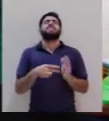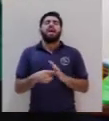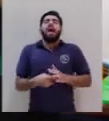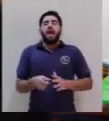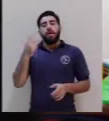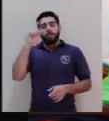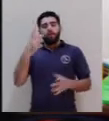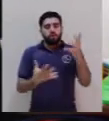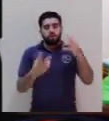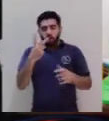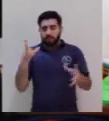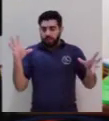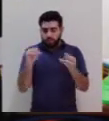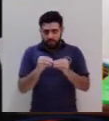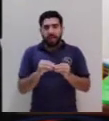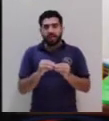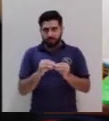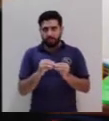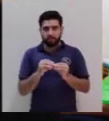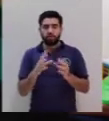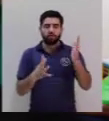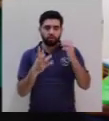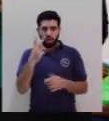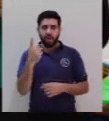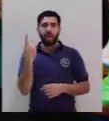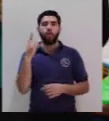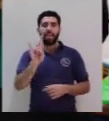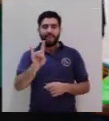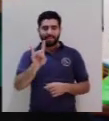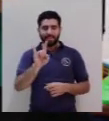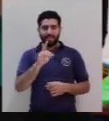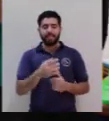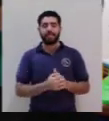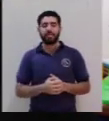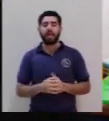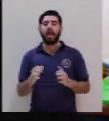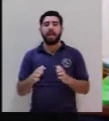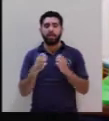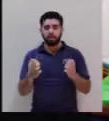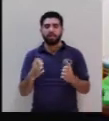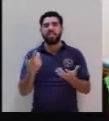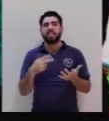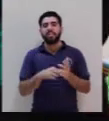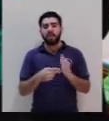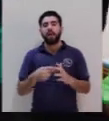Muy bien, allá en casa. Muy bien, significa que tenemos 12 unidades. Ajá. ¿Qué quiere decir esto? Que vamos a